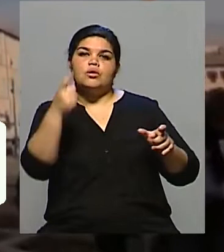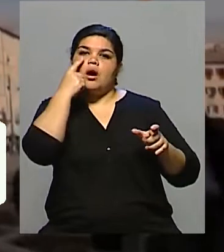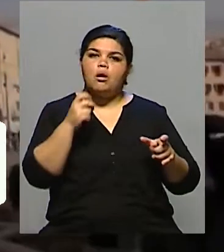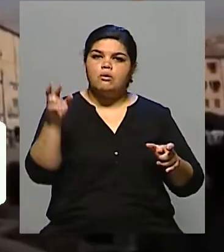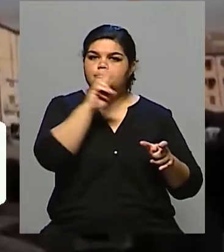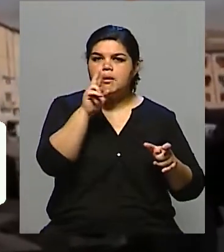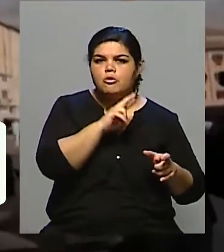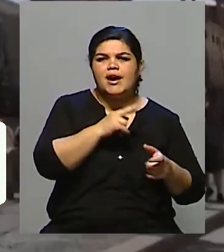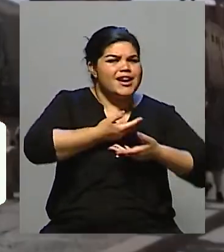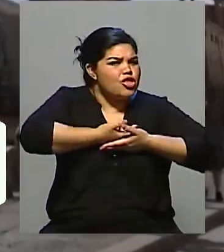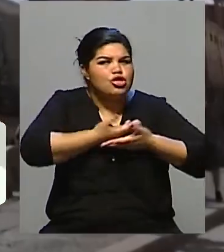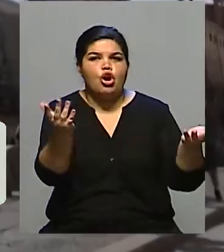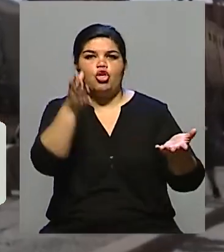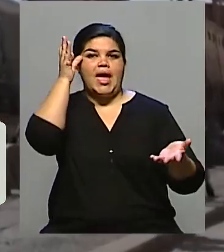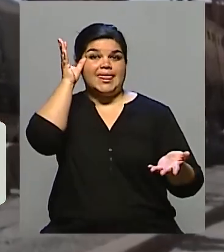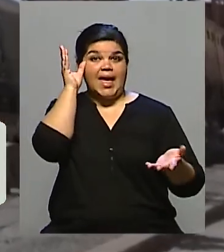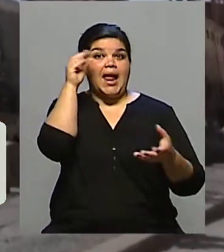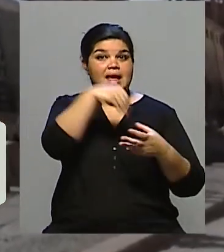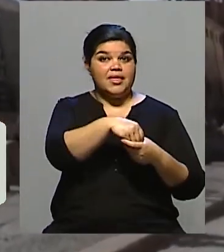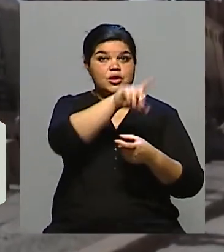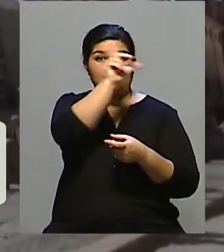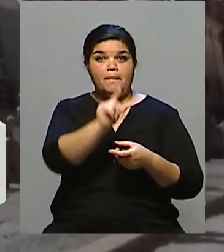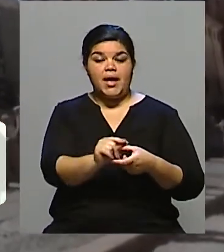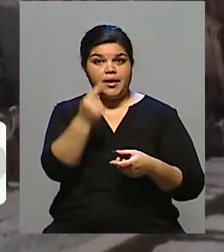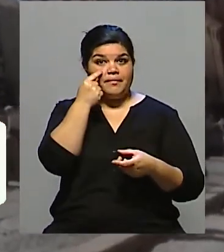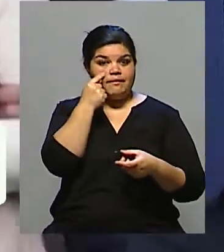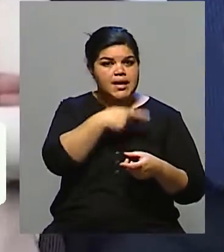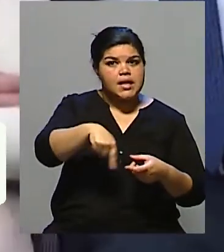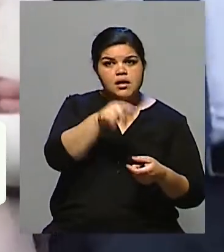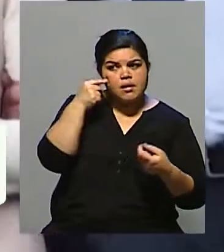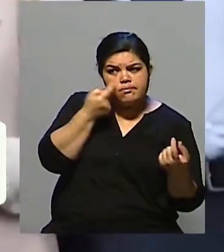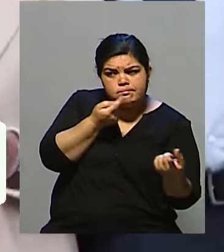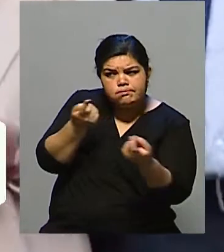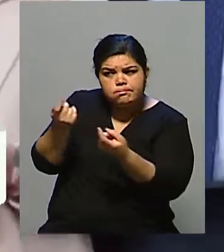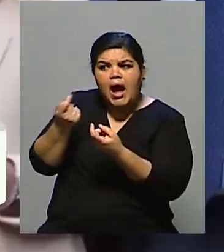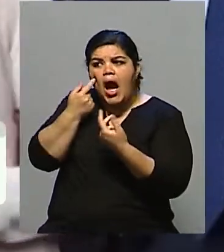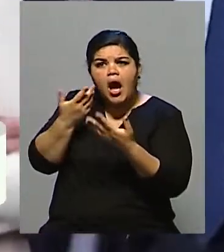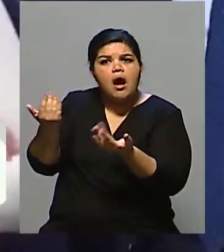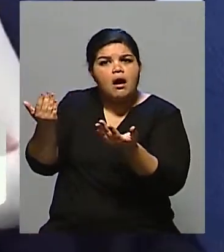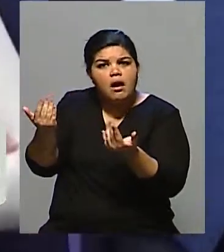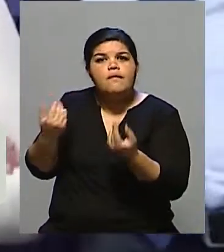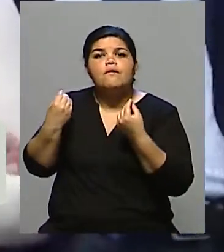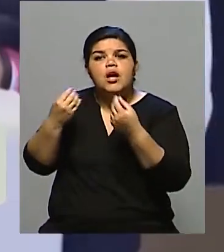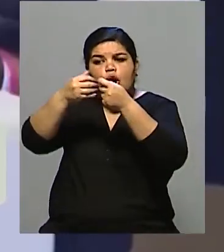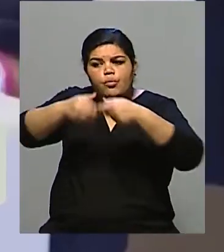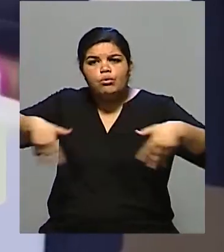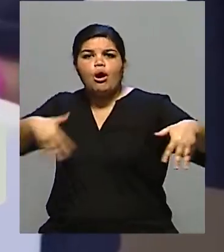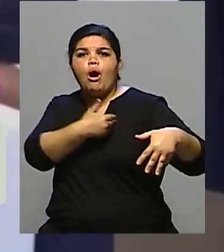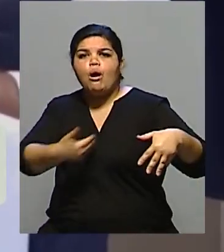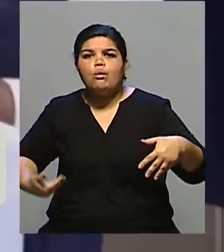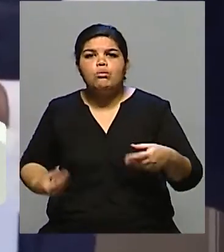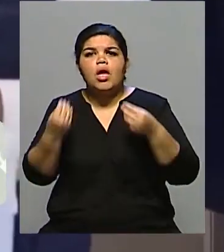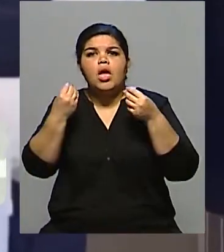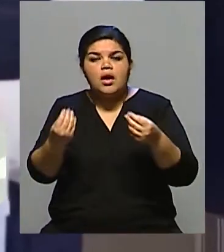todos aquellos que viven en ese país están con expectativas de ver finalmente cómo será ese gobierno y cuáles son las medidas más importantes,